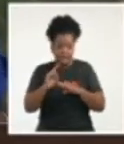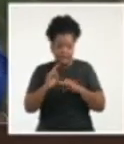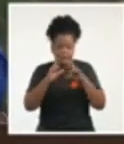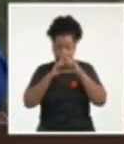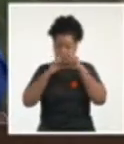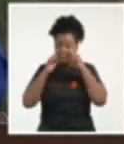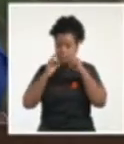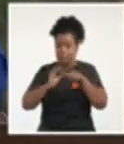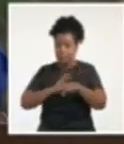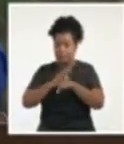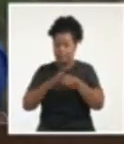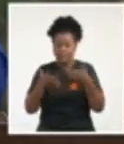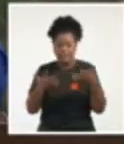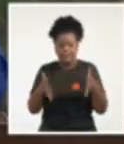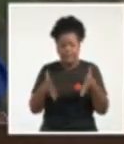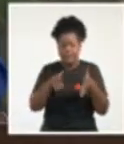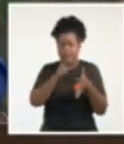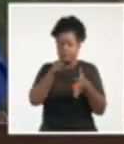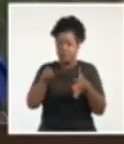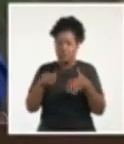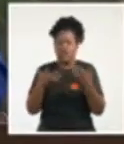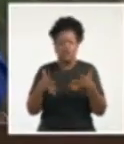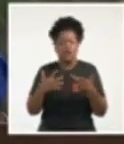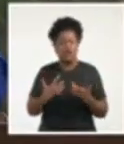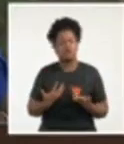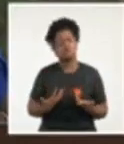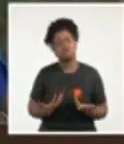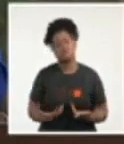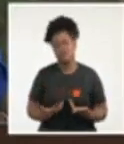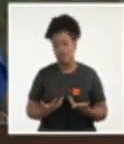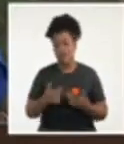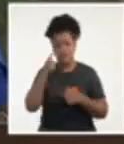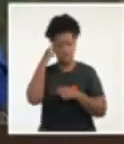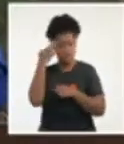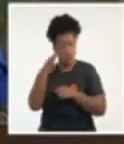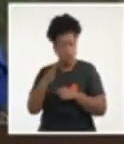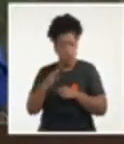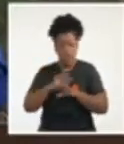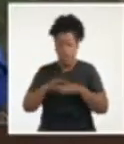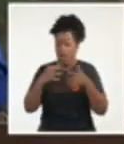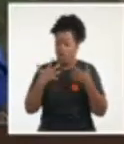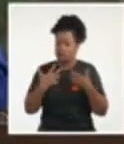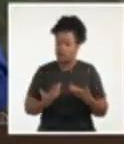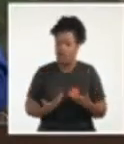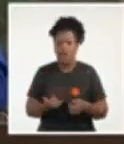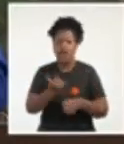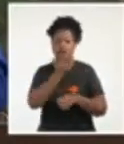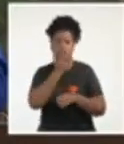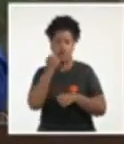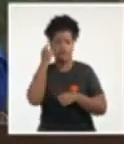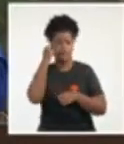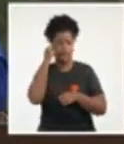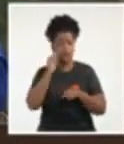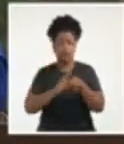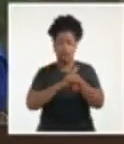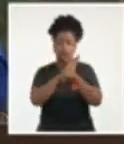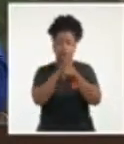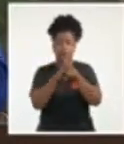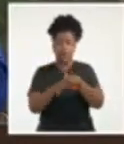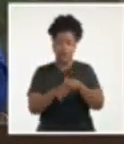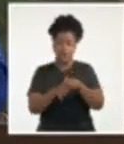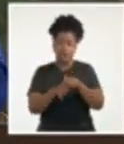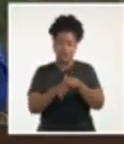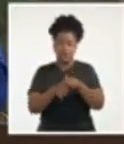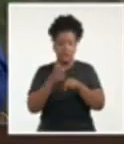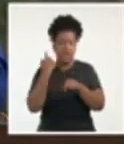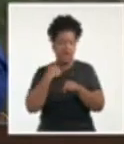distanciamiento físico, empiezan también a tener un cansancio psicológico, un cansancio pandémico que les disminuye